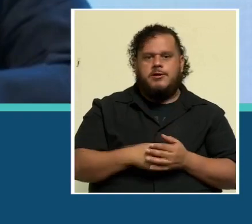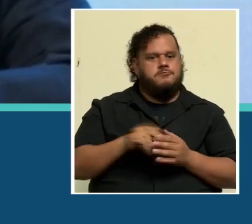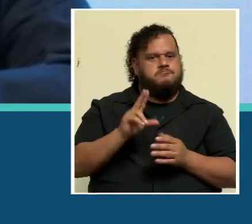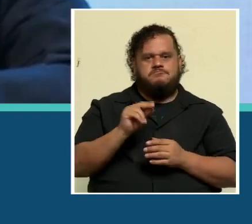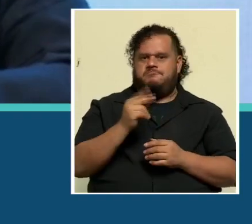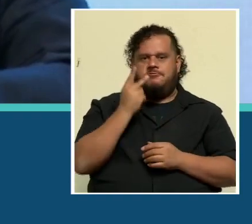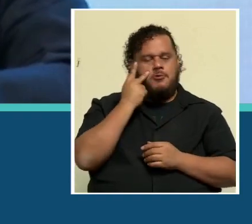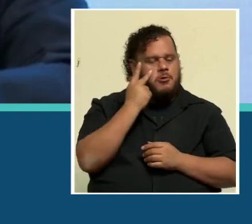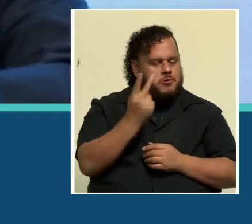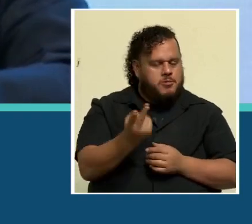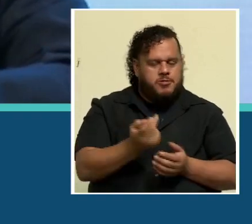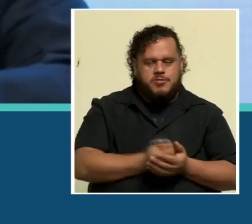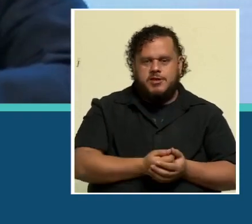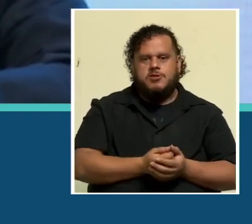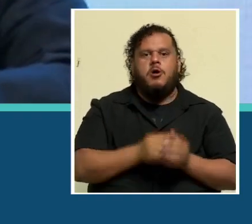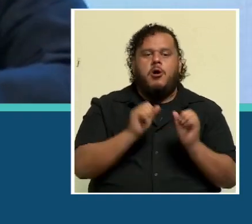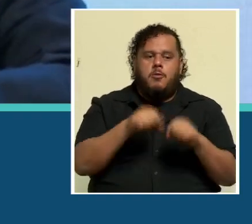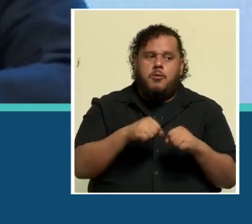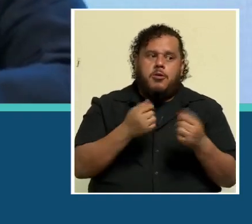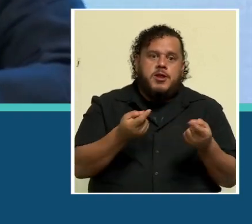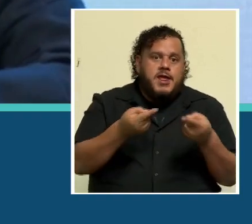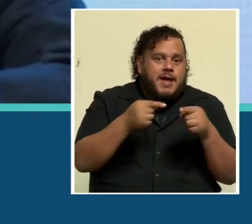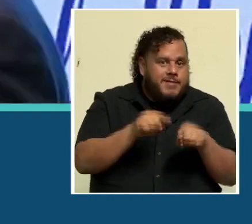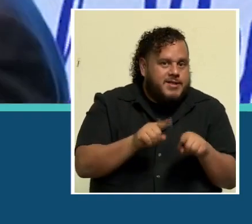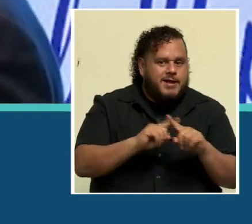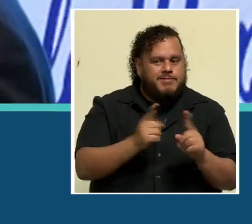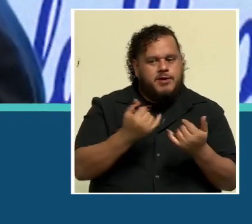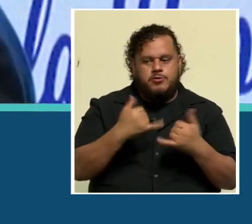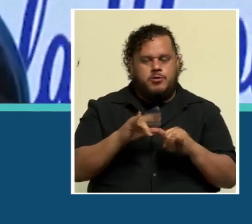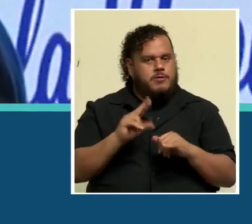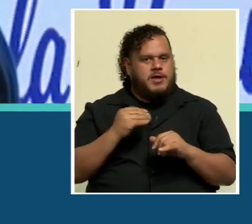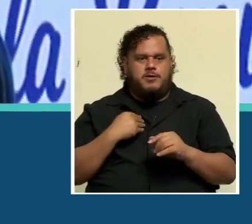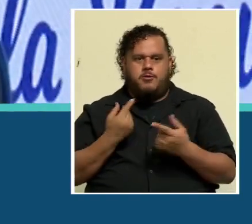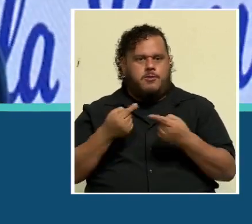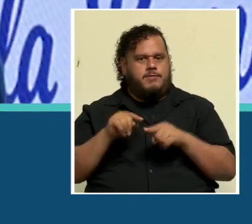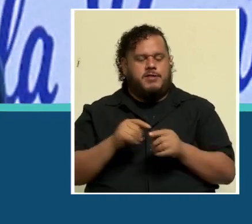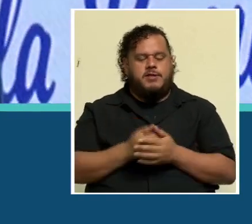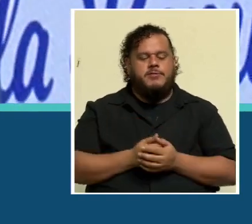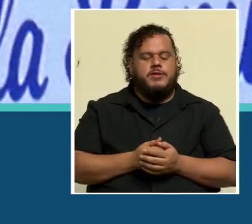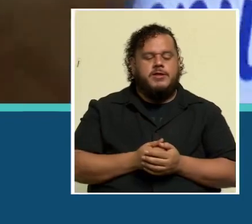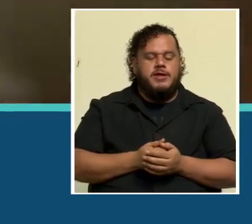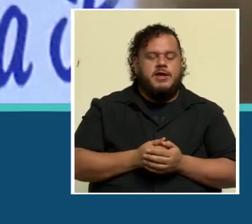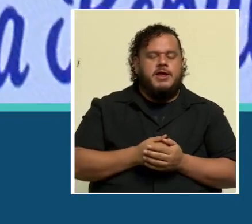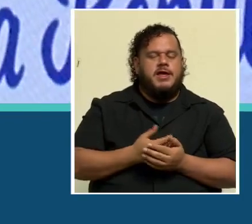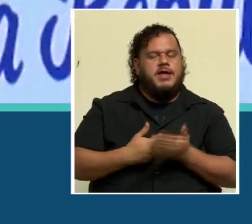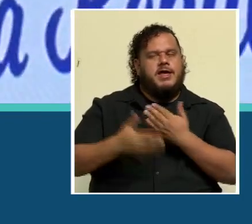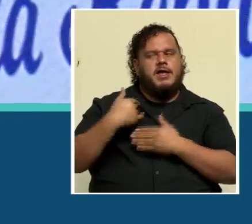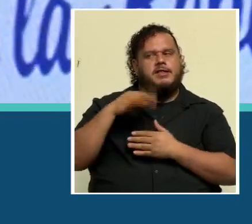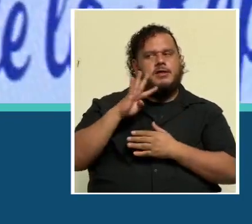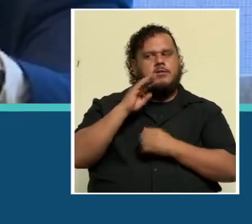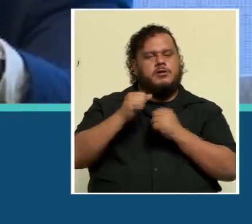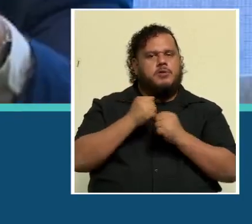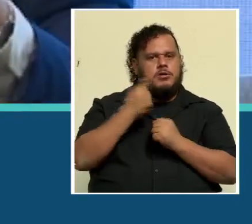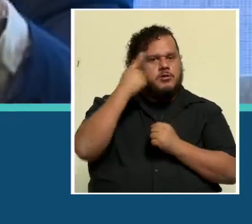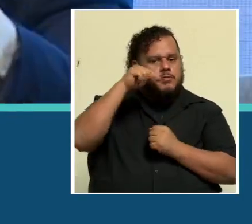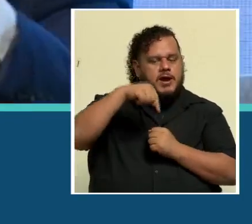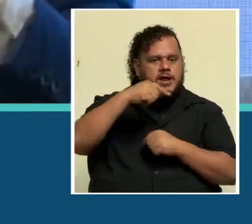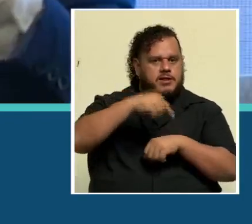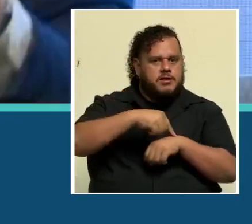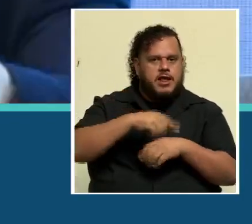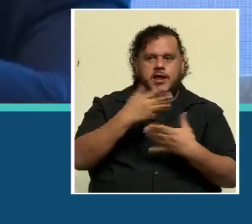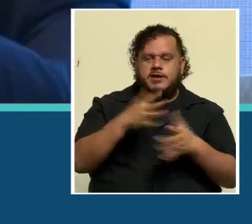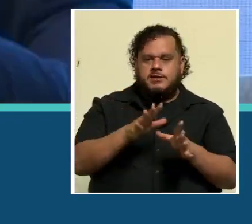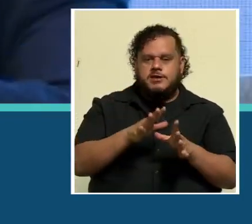presenciado, ¿verdad? Podría ocurrir, pero todavía no lo tenemos ahí. Ya incluso hace 4 años, para estas fechas, ya